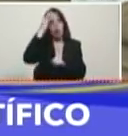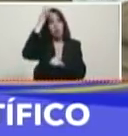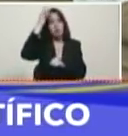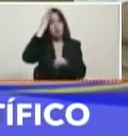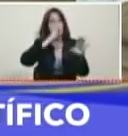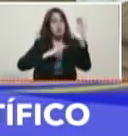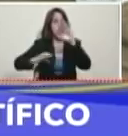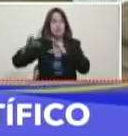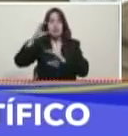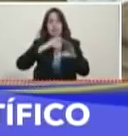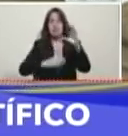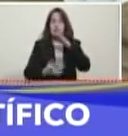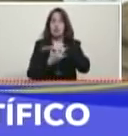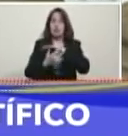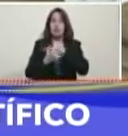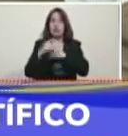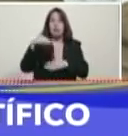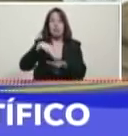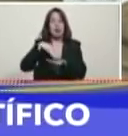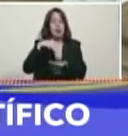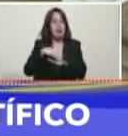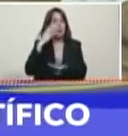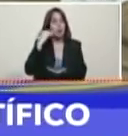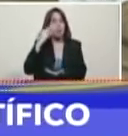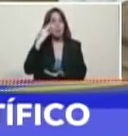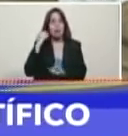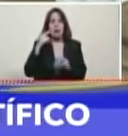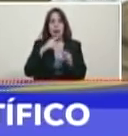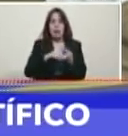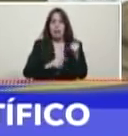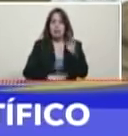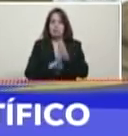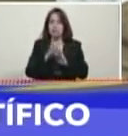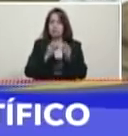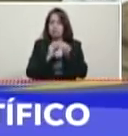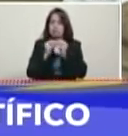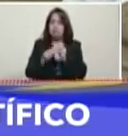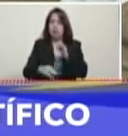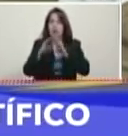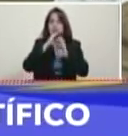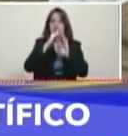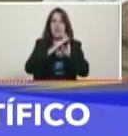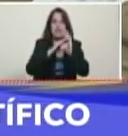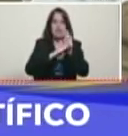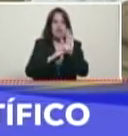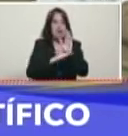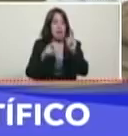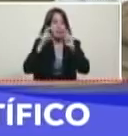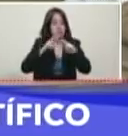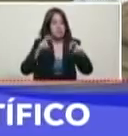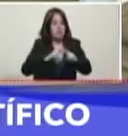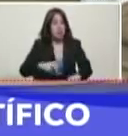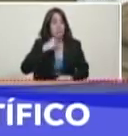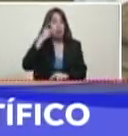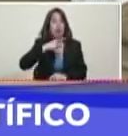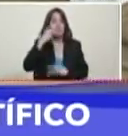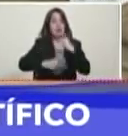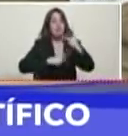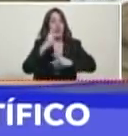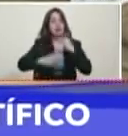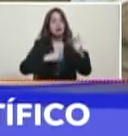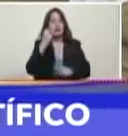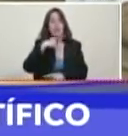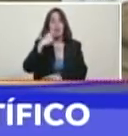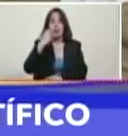Científico Tecnológico del Estado Miranda en una experiencia de diseñar líneas de investigación para una política de producción de